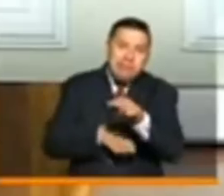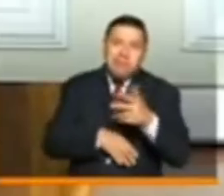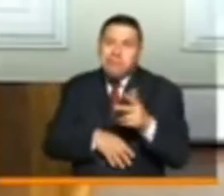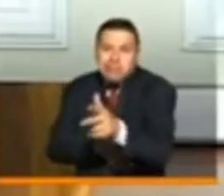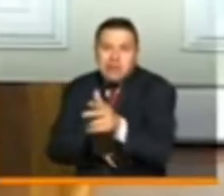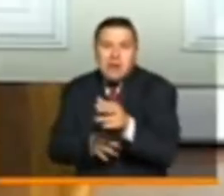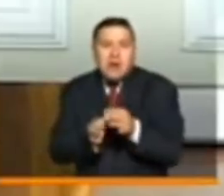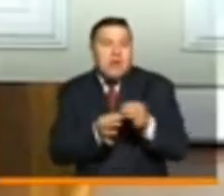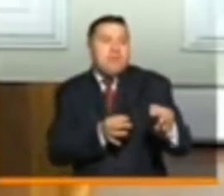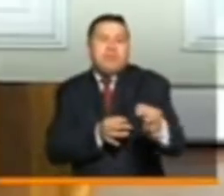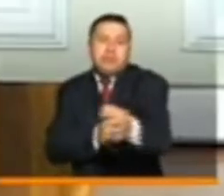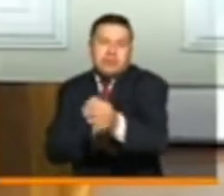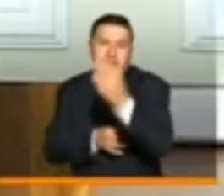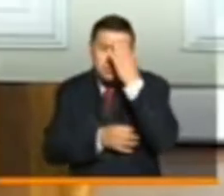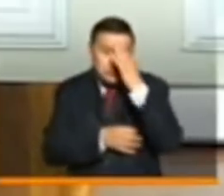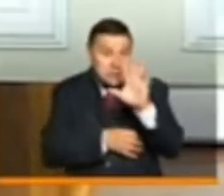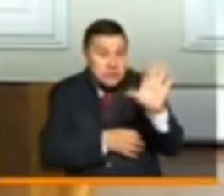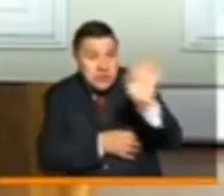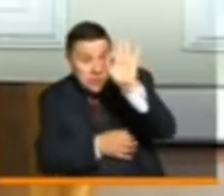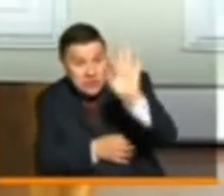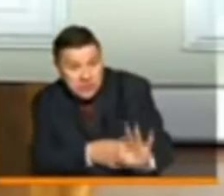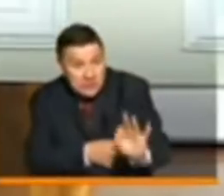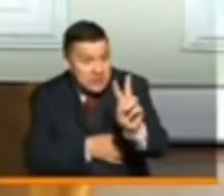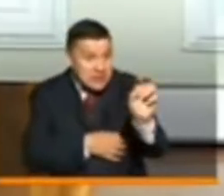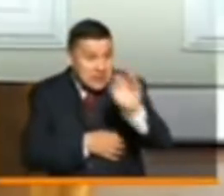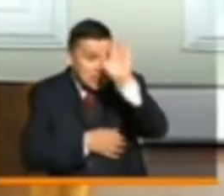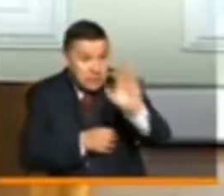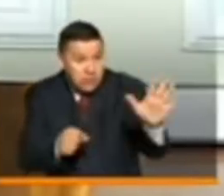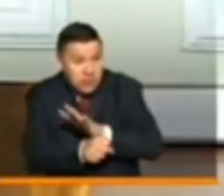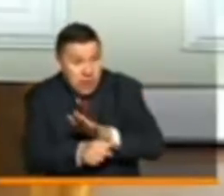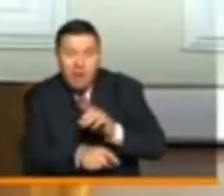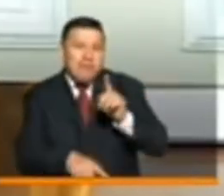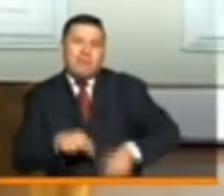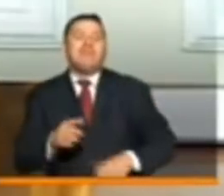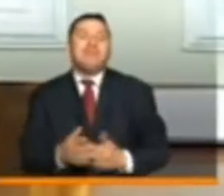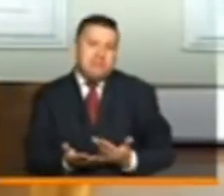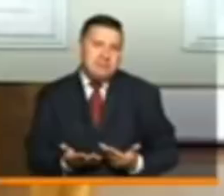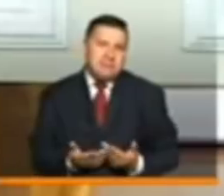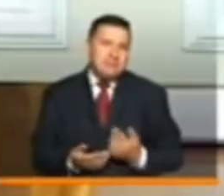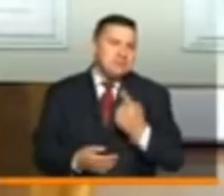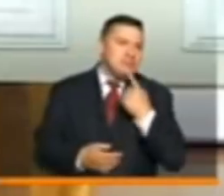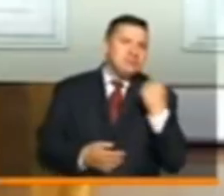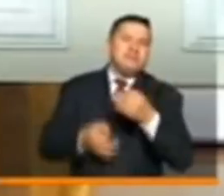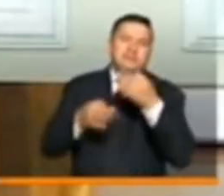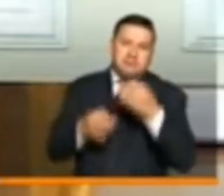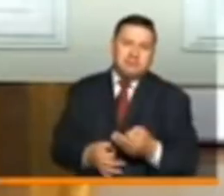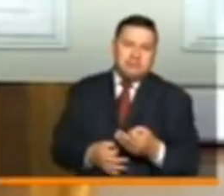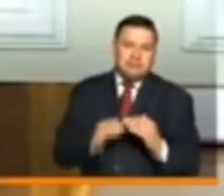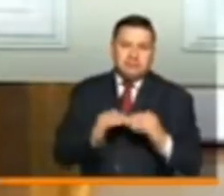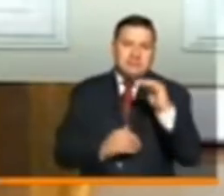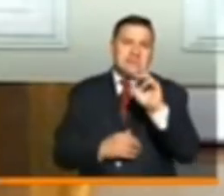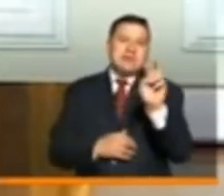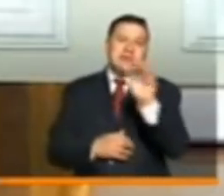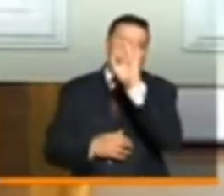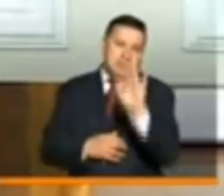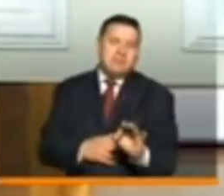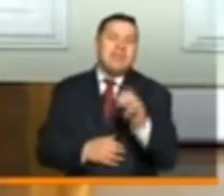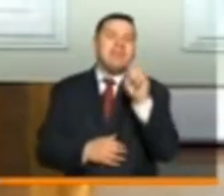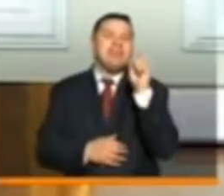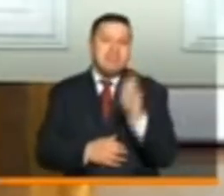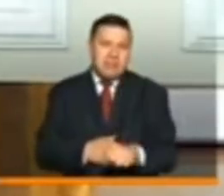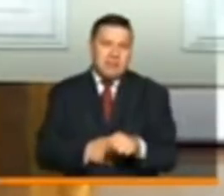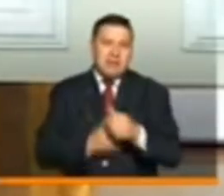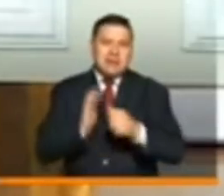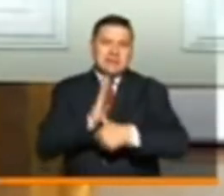en los municipios que están por encima de 50 por encima del 72 como lo hemos definido por encima del 70